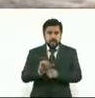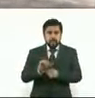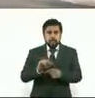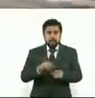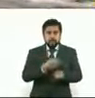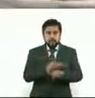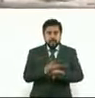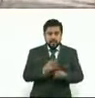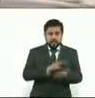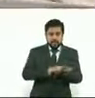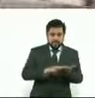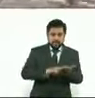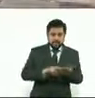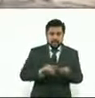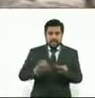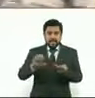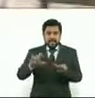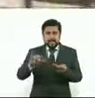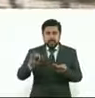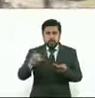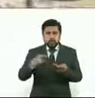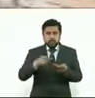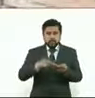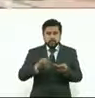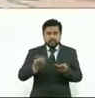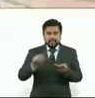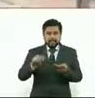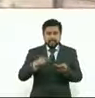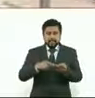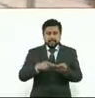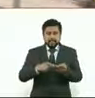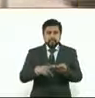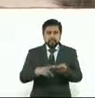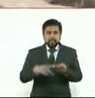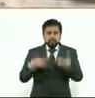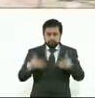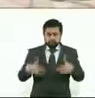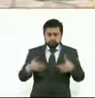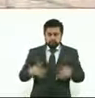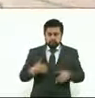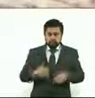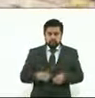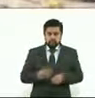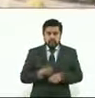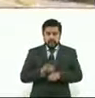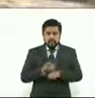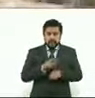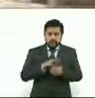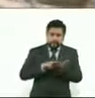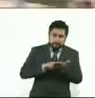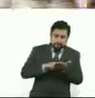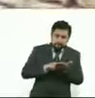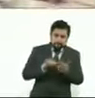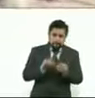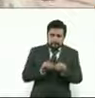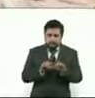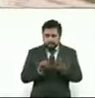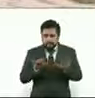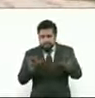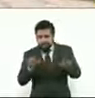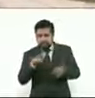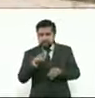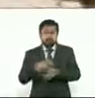blanco y Eloy Sánchez Vidal con el uniforme en color limón. Así está la batalla